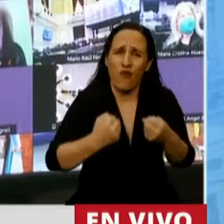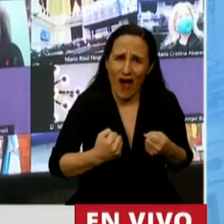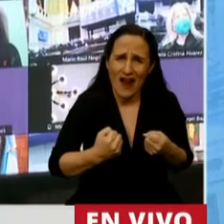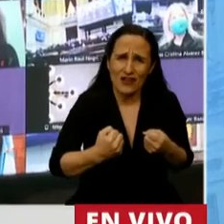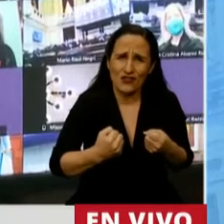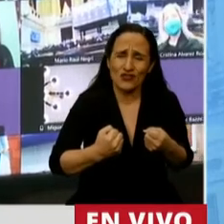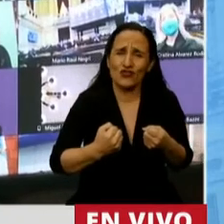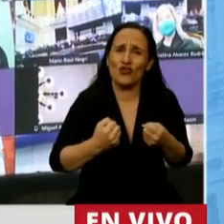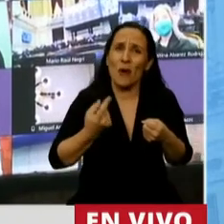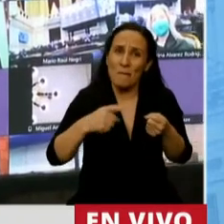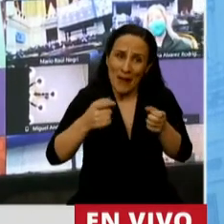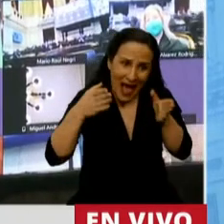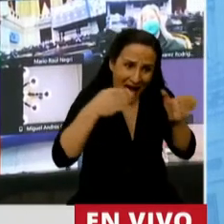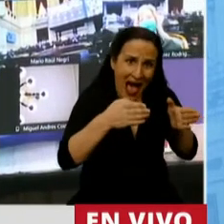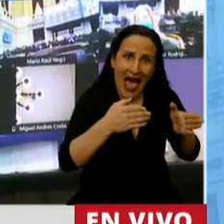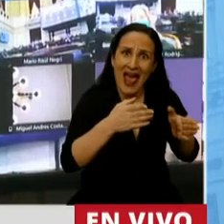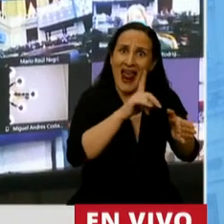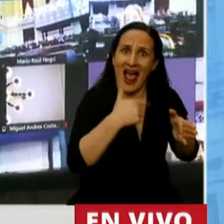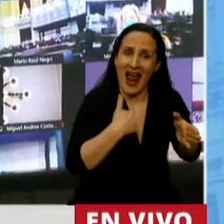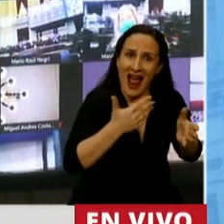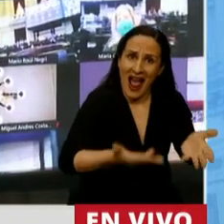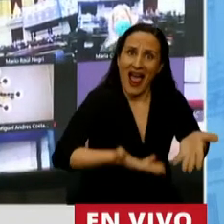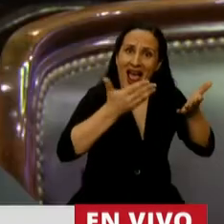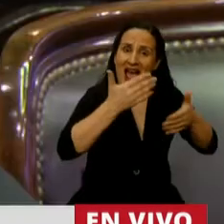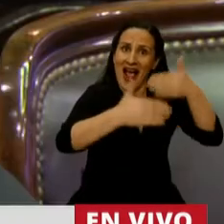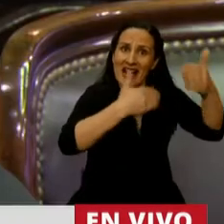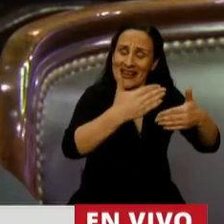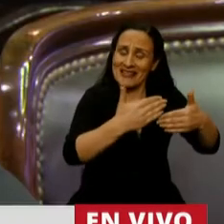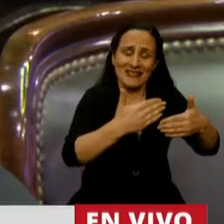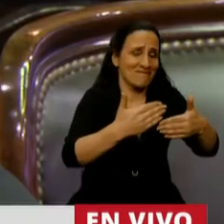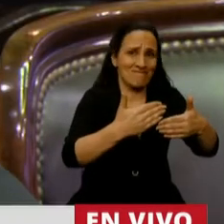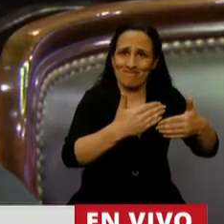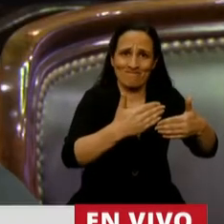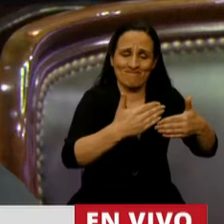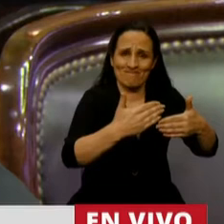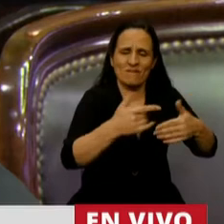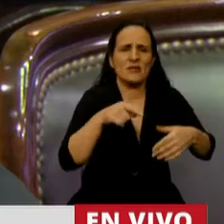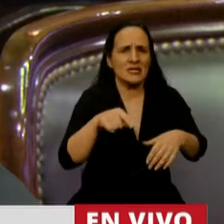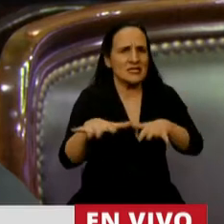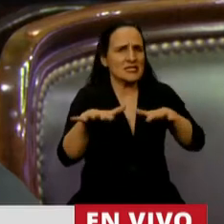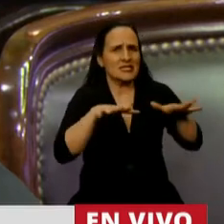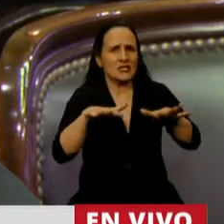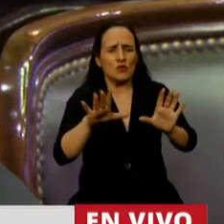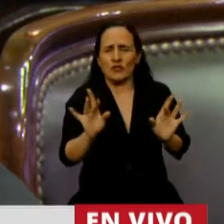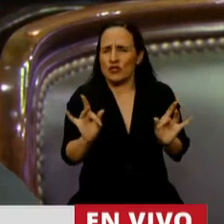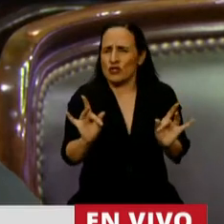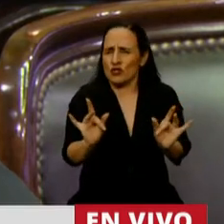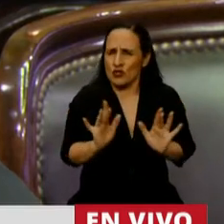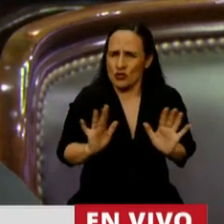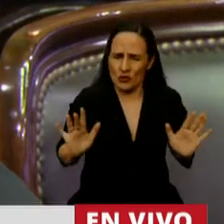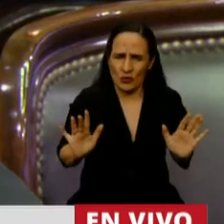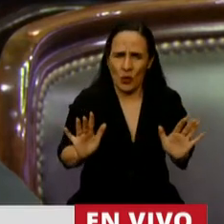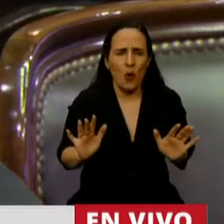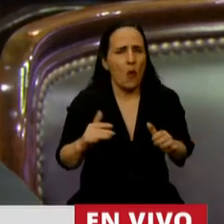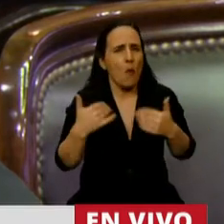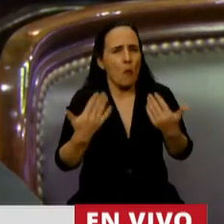canalizado adecuadamente para el crecimiento del país. Pero hemos llegado a una situación realmente crítica. Por eso es